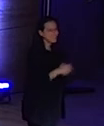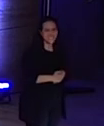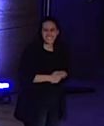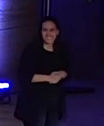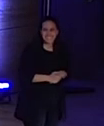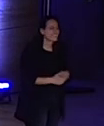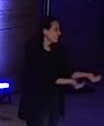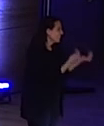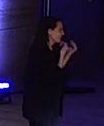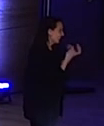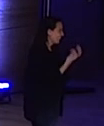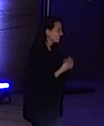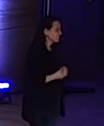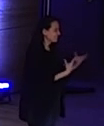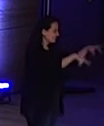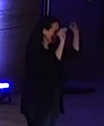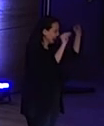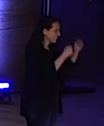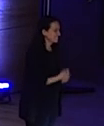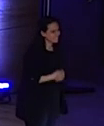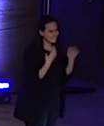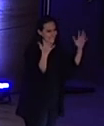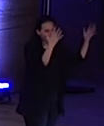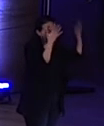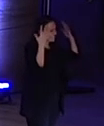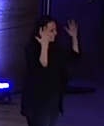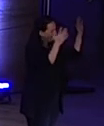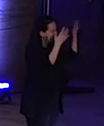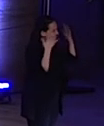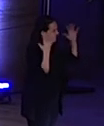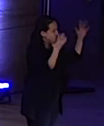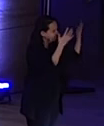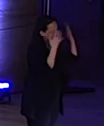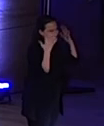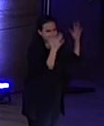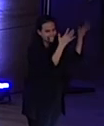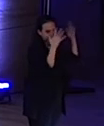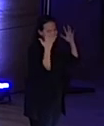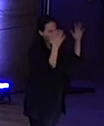por mi parte, ya está todo. Ya está. Fin. Muchas gracias.